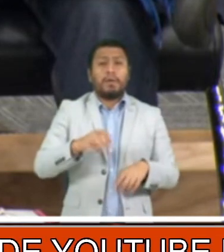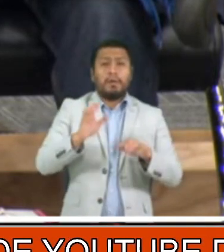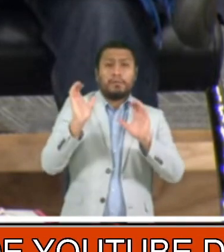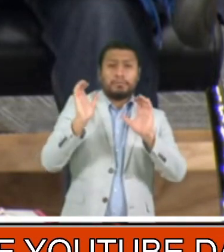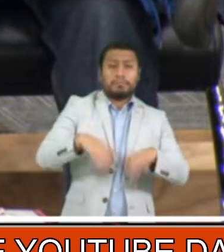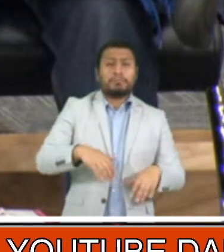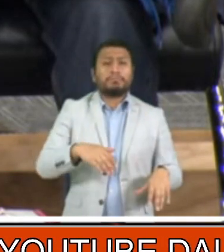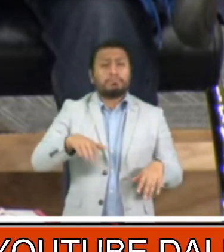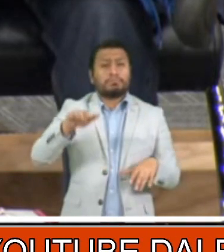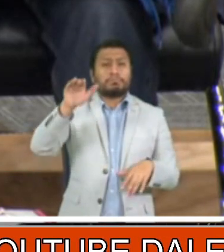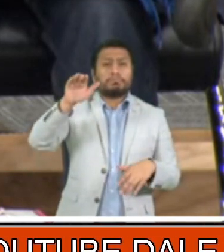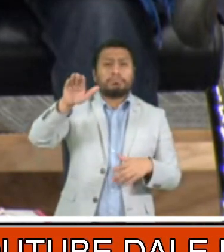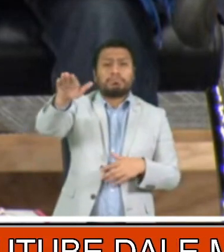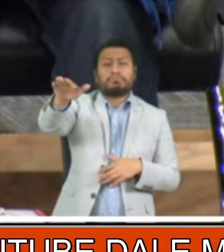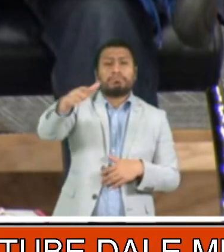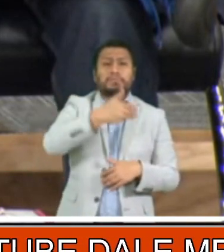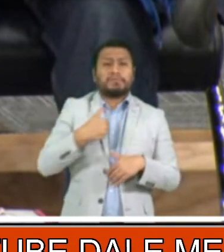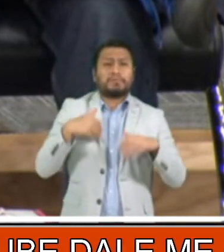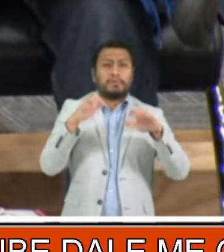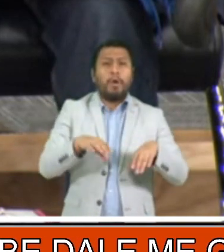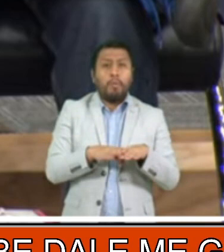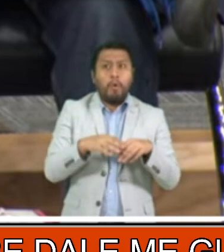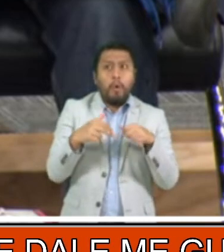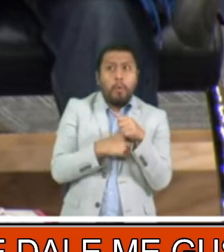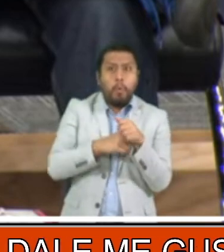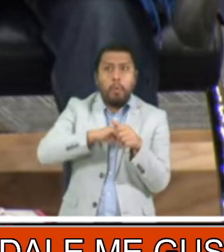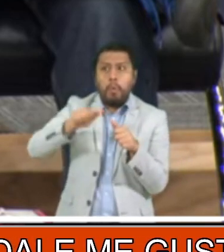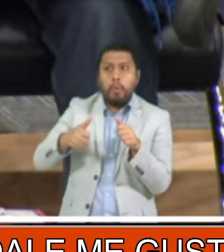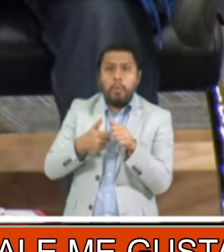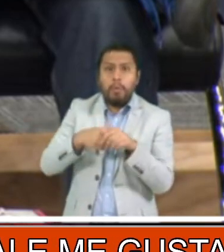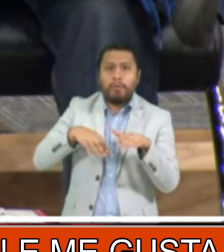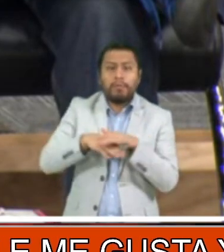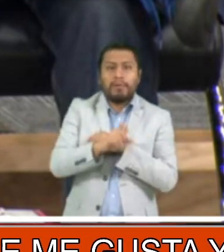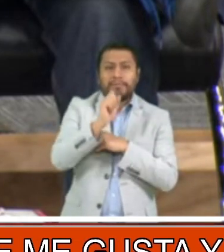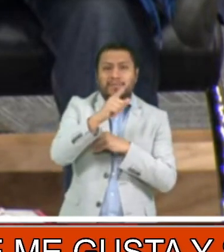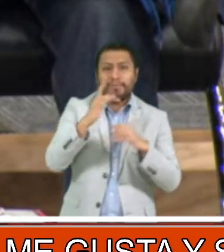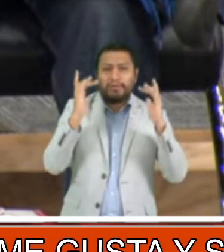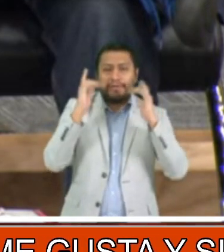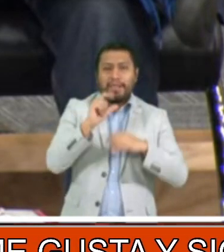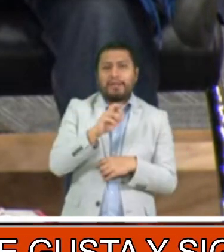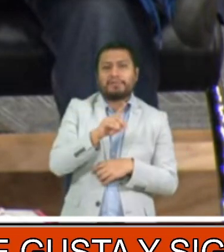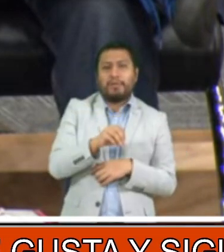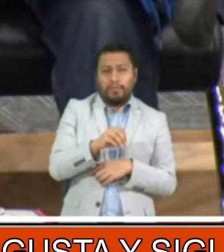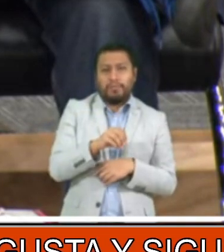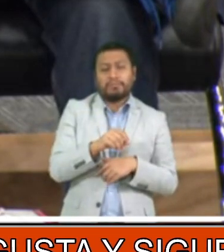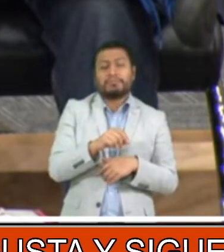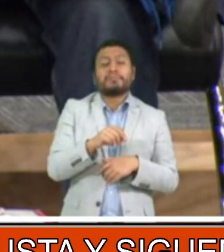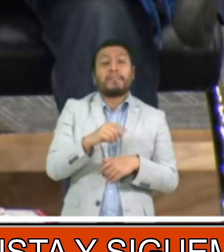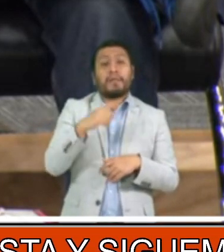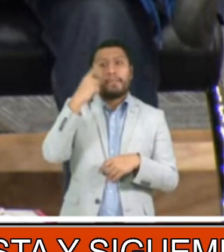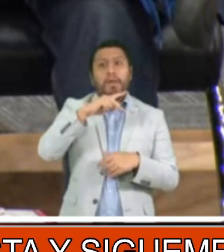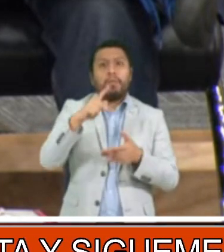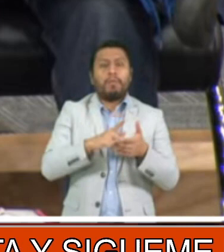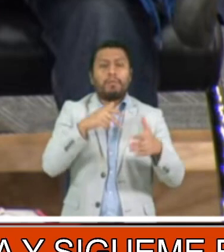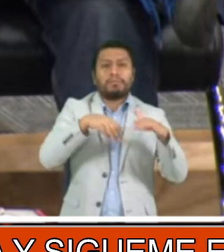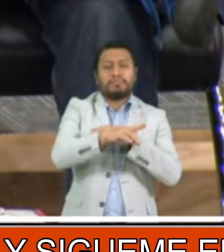por la puerta de atrás del recinto de San Lázaro, para nunca más volver a pisar esa máxima tribuna de la nación.